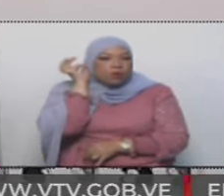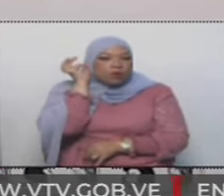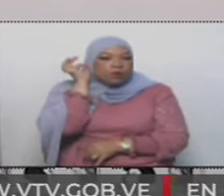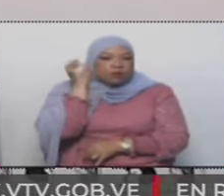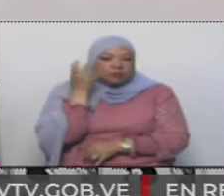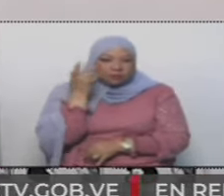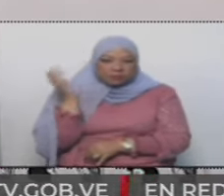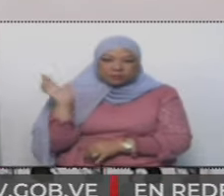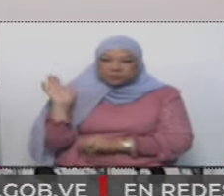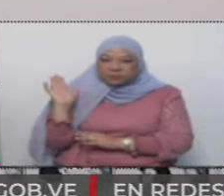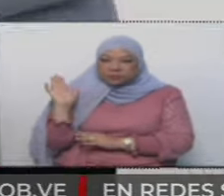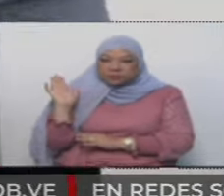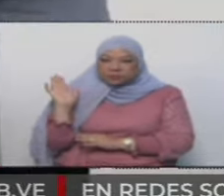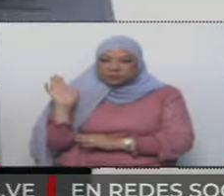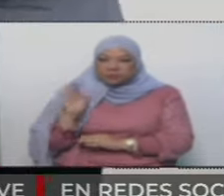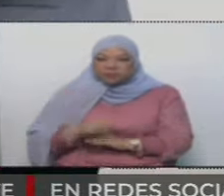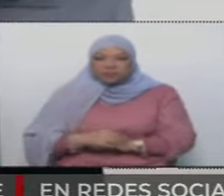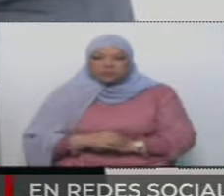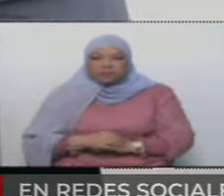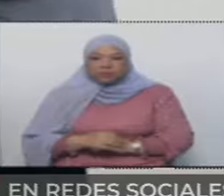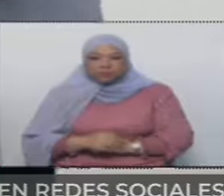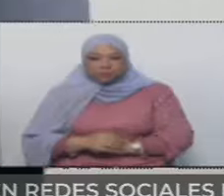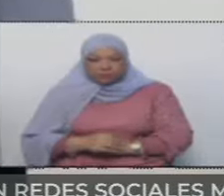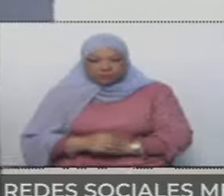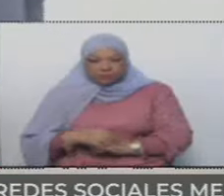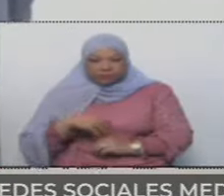está Mafalda.